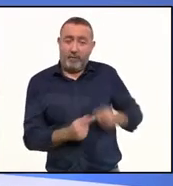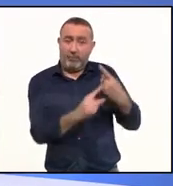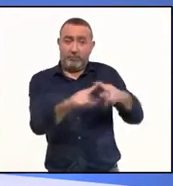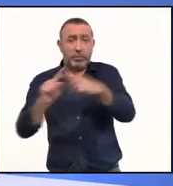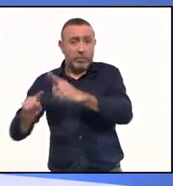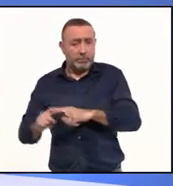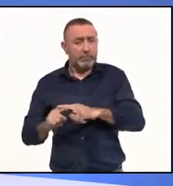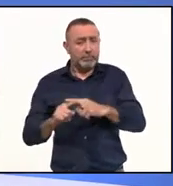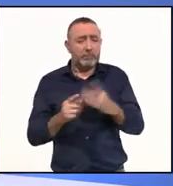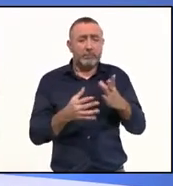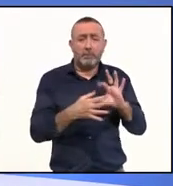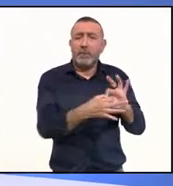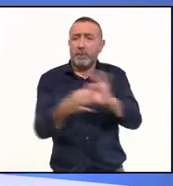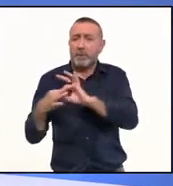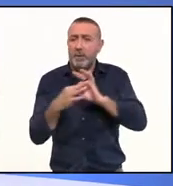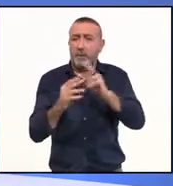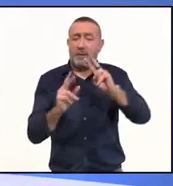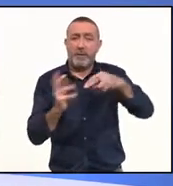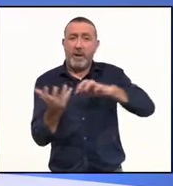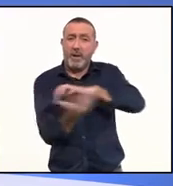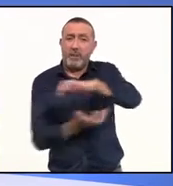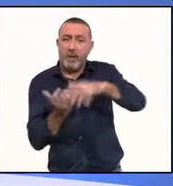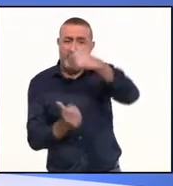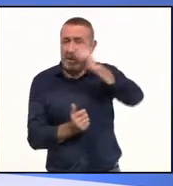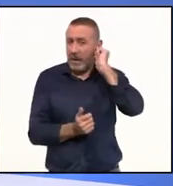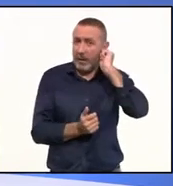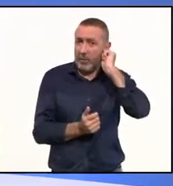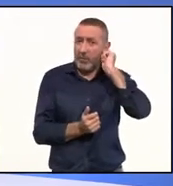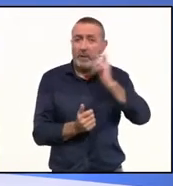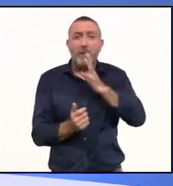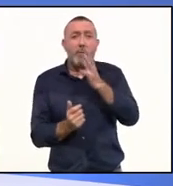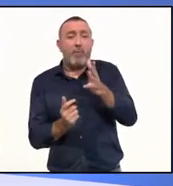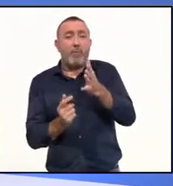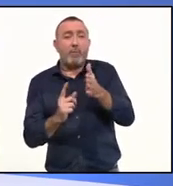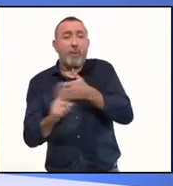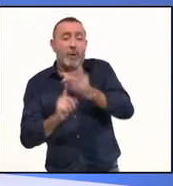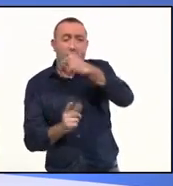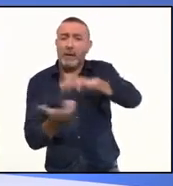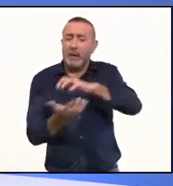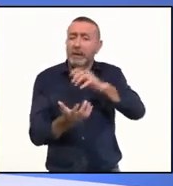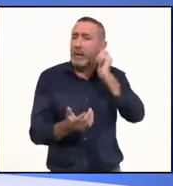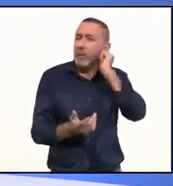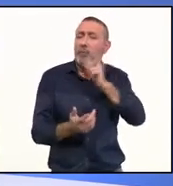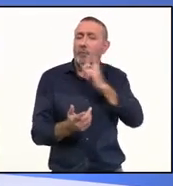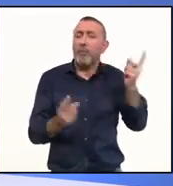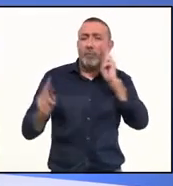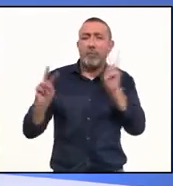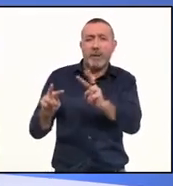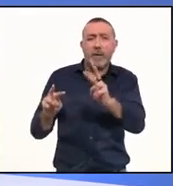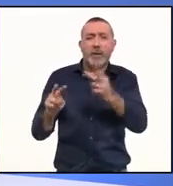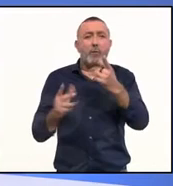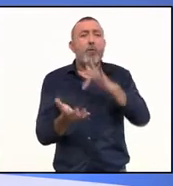muy vinculados a la violencia de género de un modo u otro iremos viendo hasta en qué grado vivís una jornada como